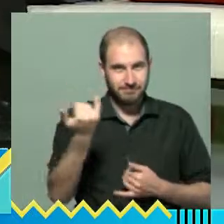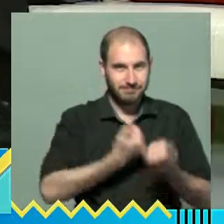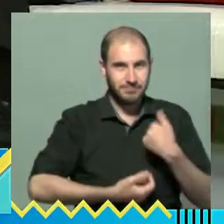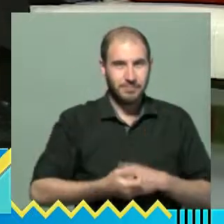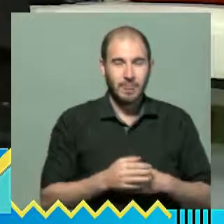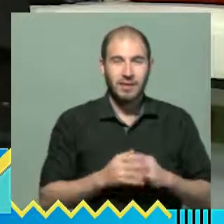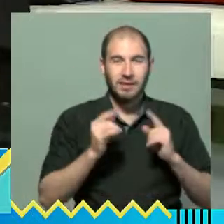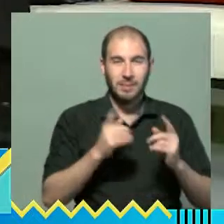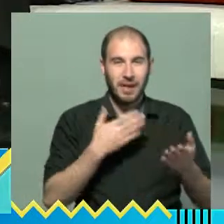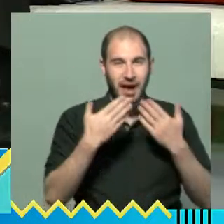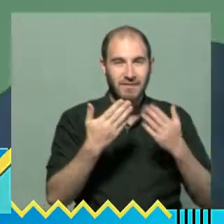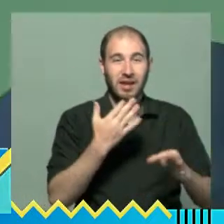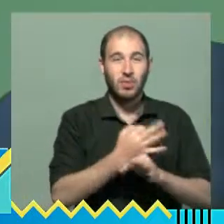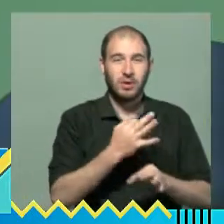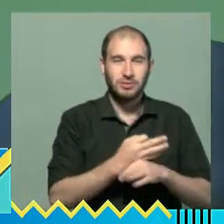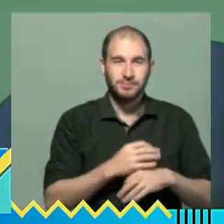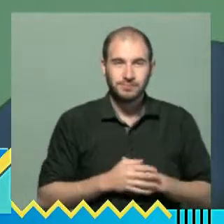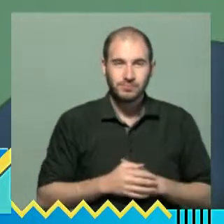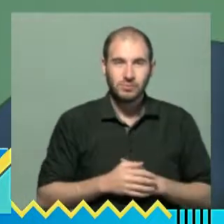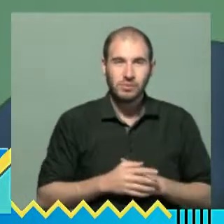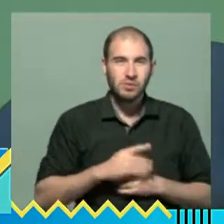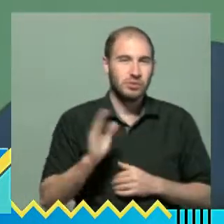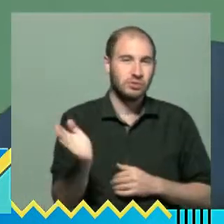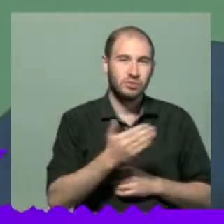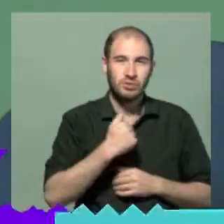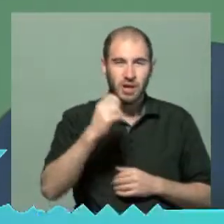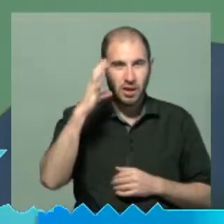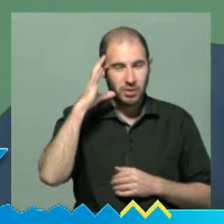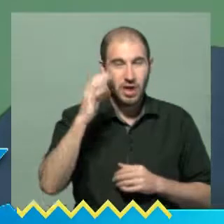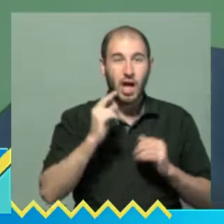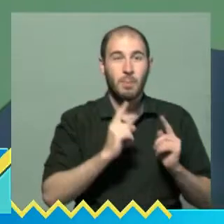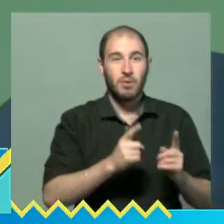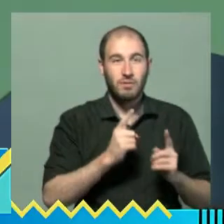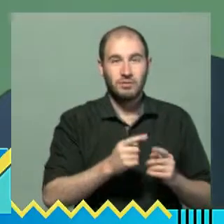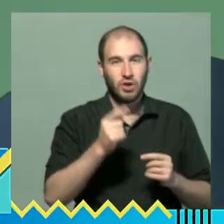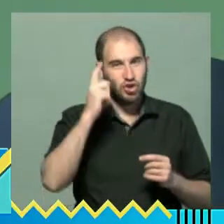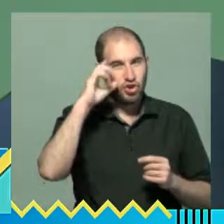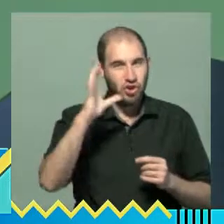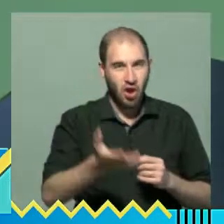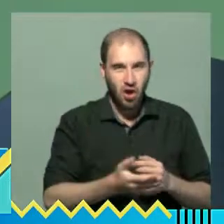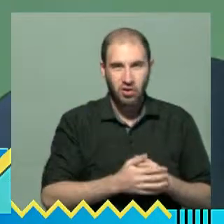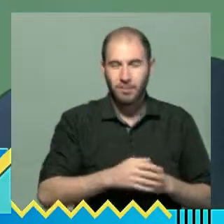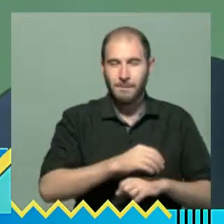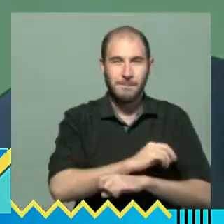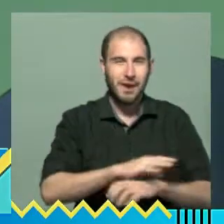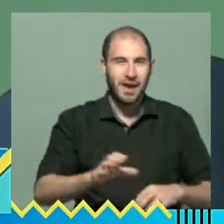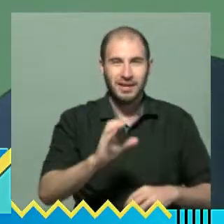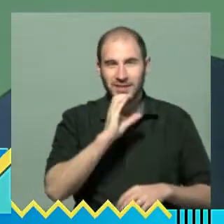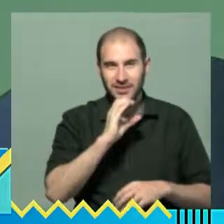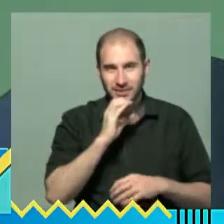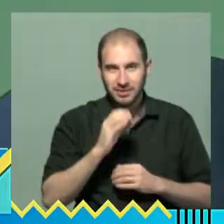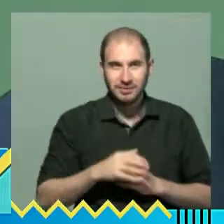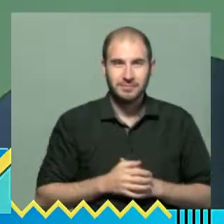Adolfo y hablando de educación, todos recordamos al profesor loco, desquiciado,